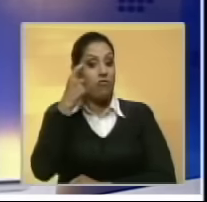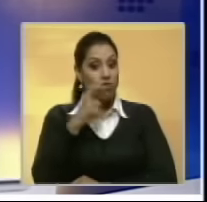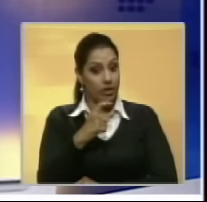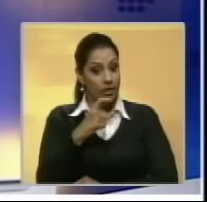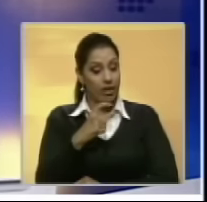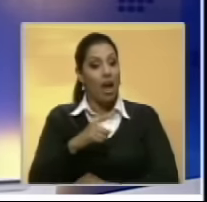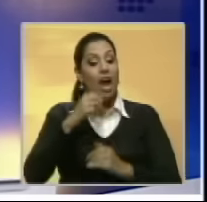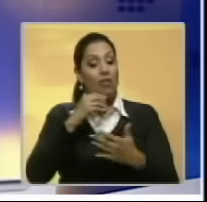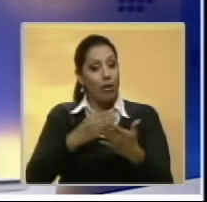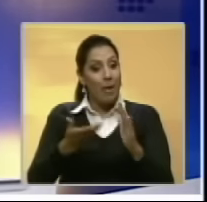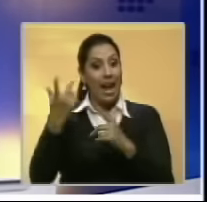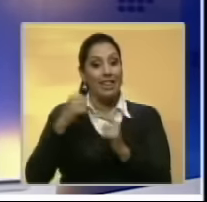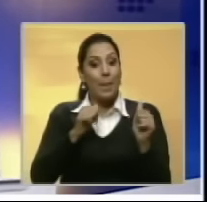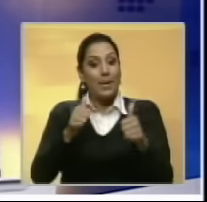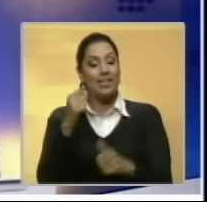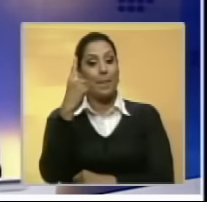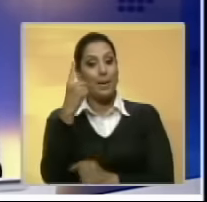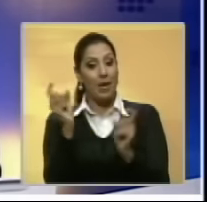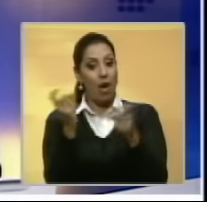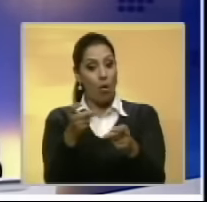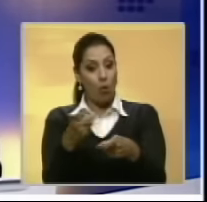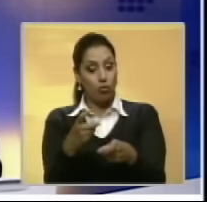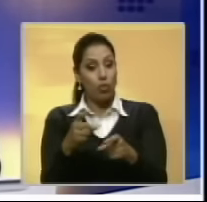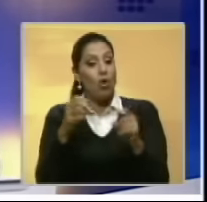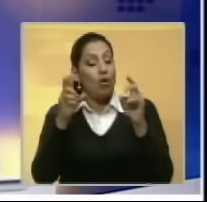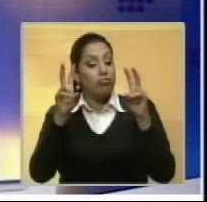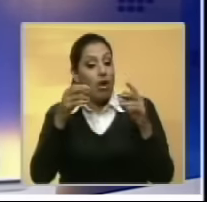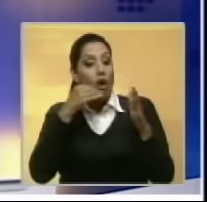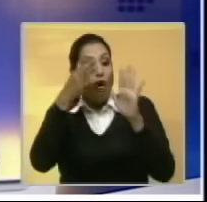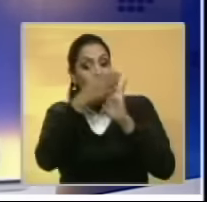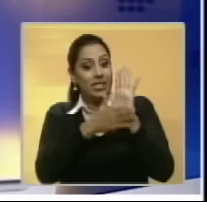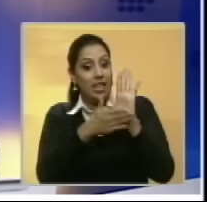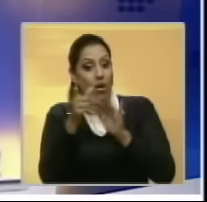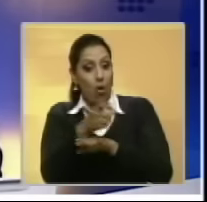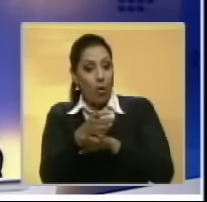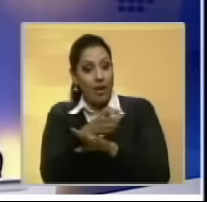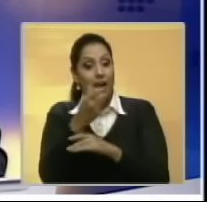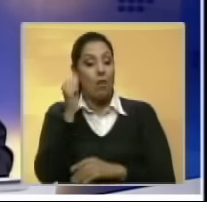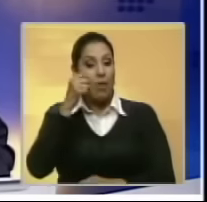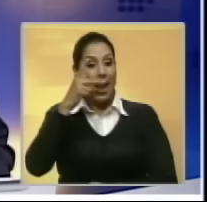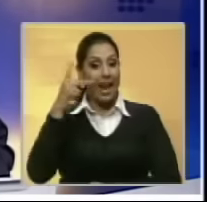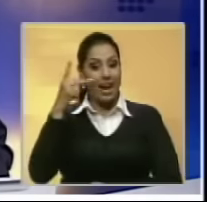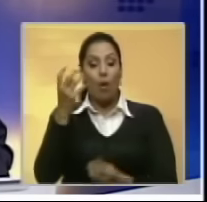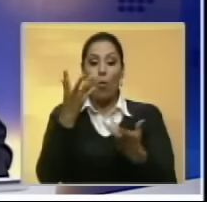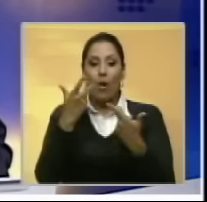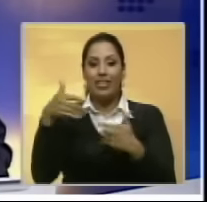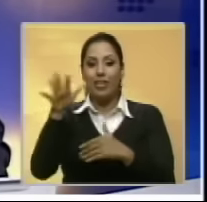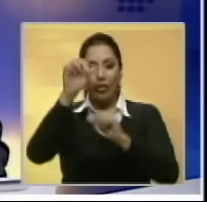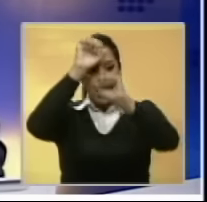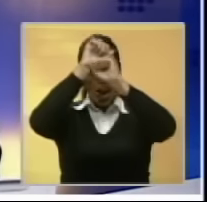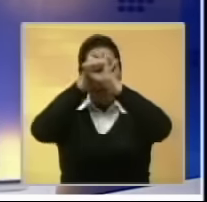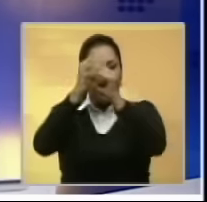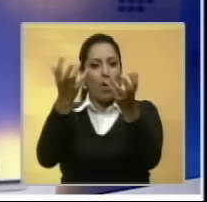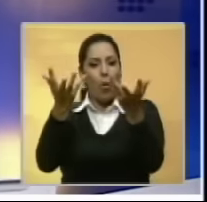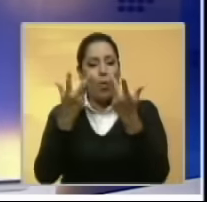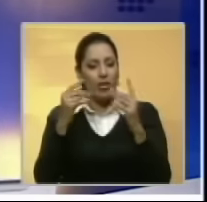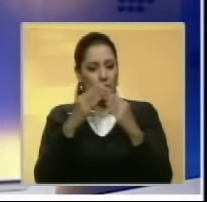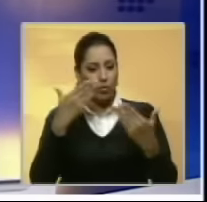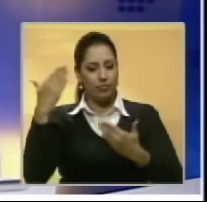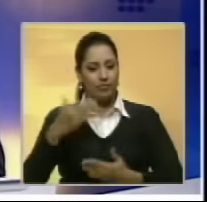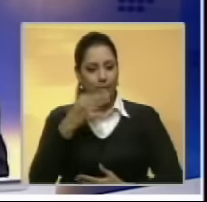bolívares, tarifa que entró en vigencia el pasado 1 de agosto, según lo publicado en Gaceta Oficial. Carla Salcedo Flores, desde La Vega, nos amplía la información.